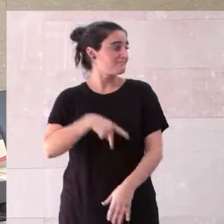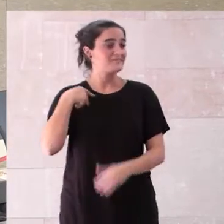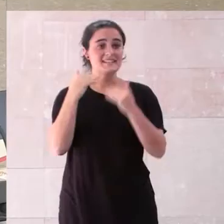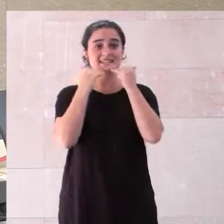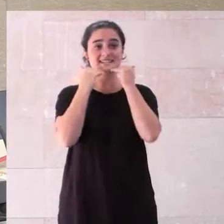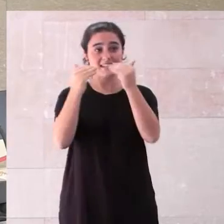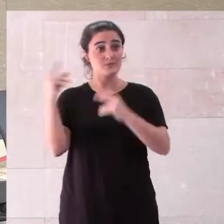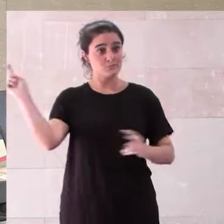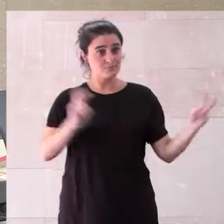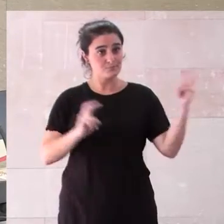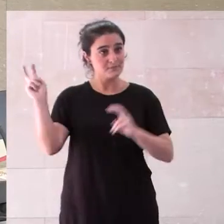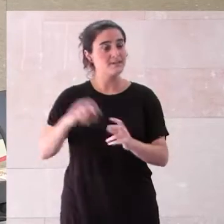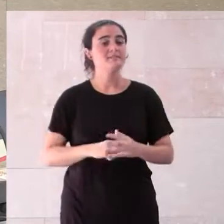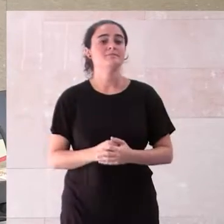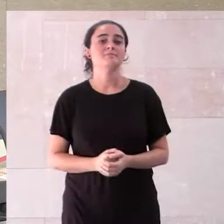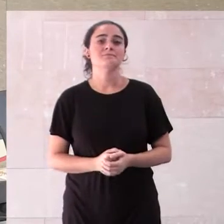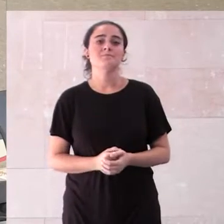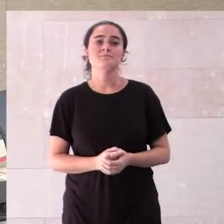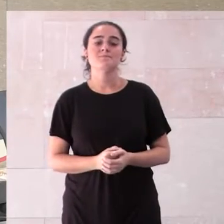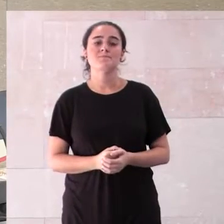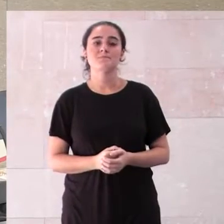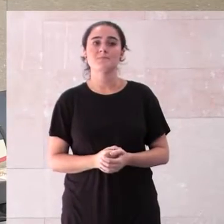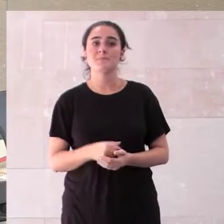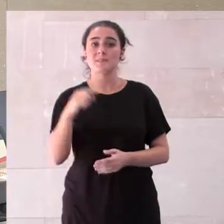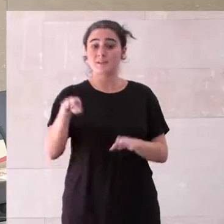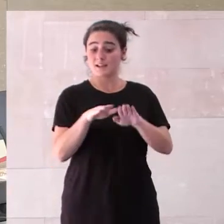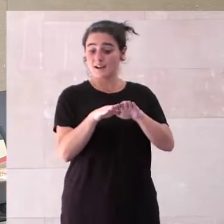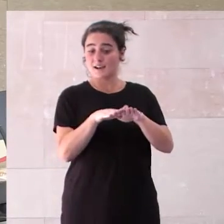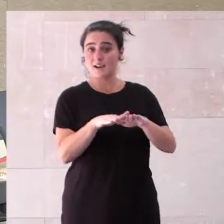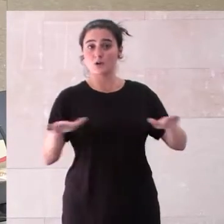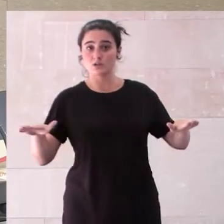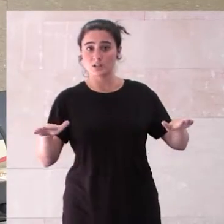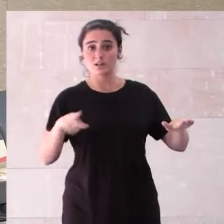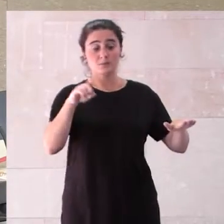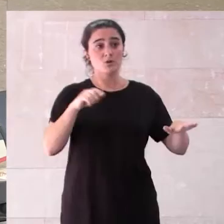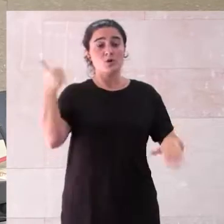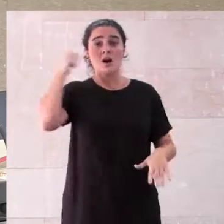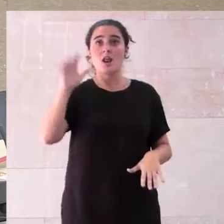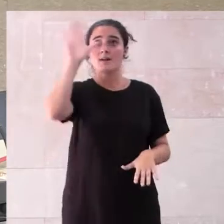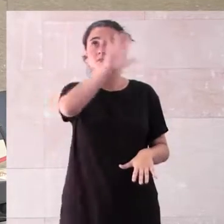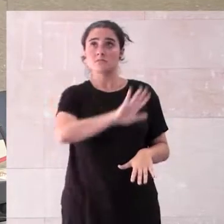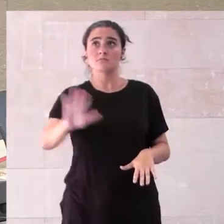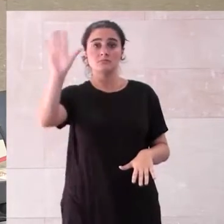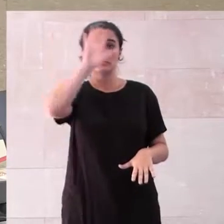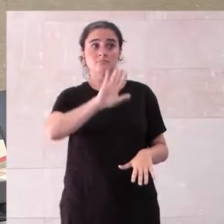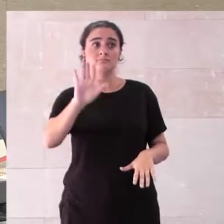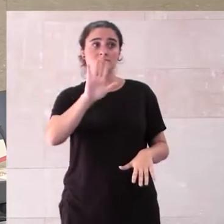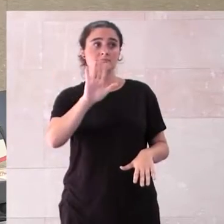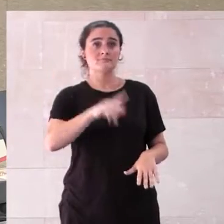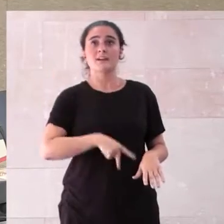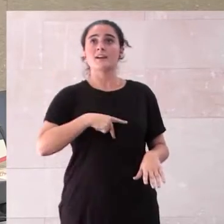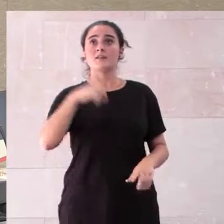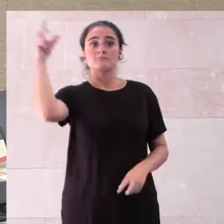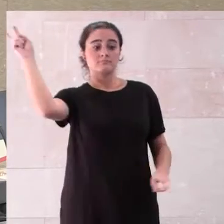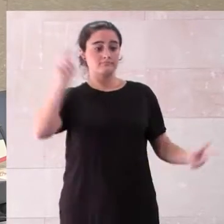honetara bertaratzagaitik eta noski Lautadako eta oro har Araba mailatik, Arabako lurraldetik